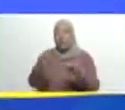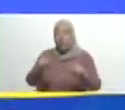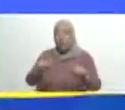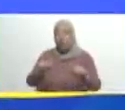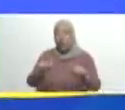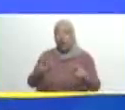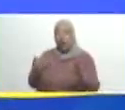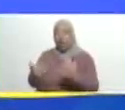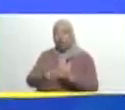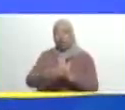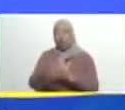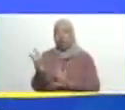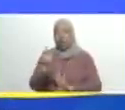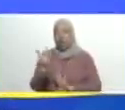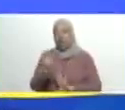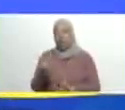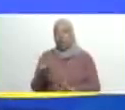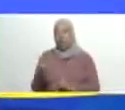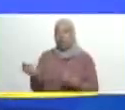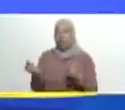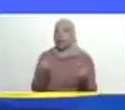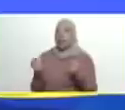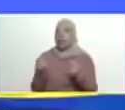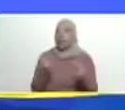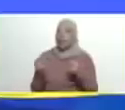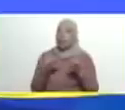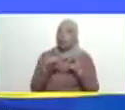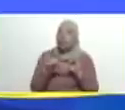que continuemos los debates en esa materia.